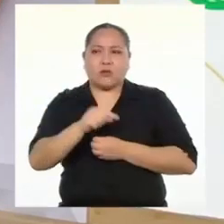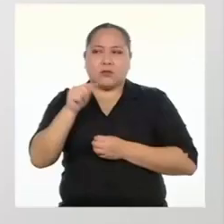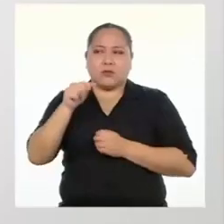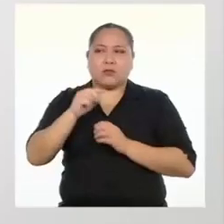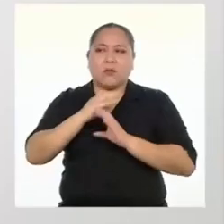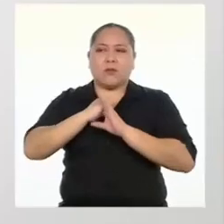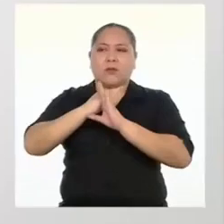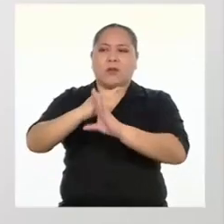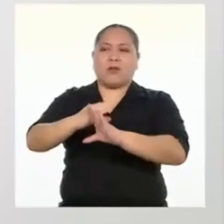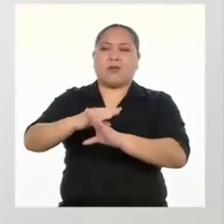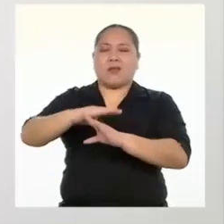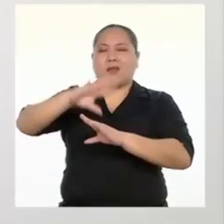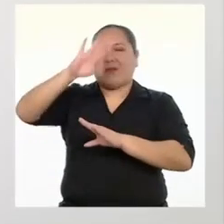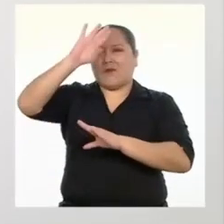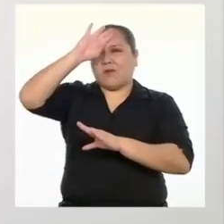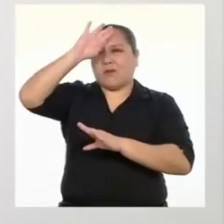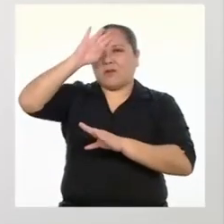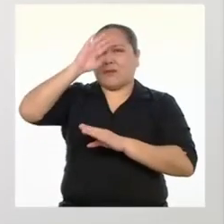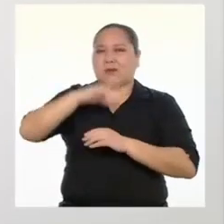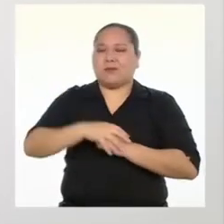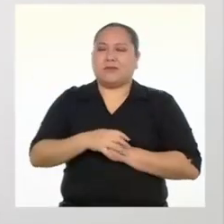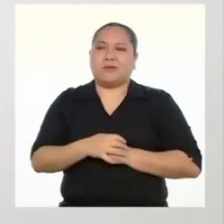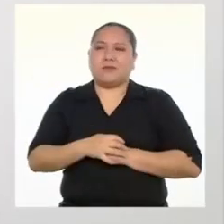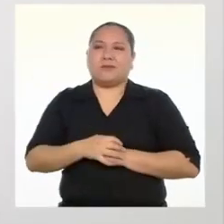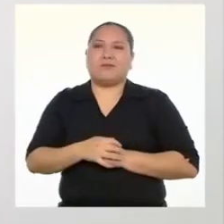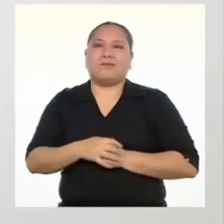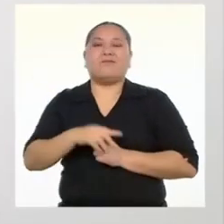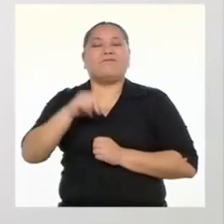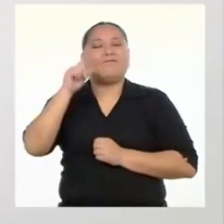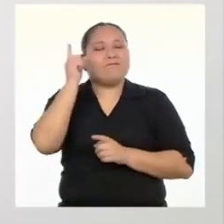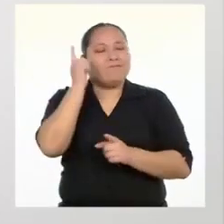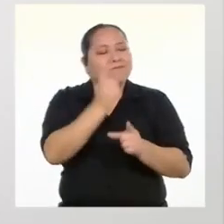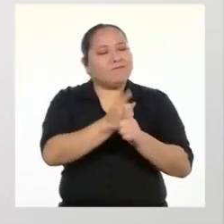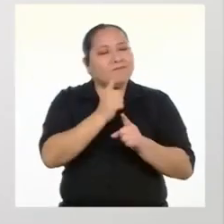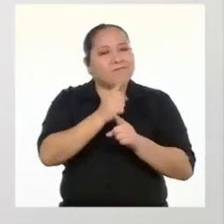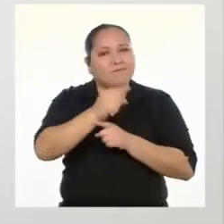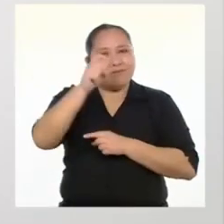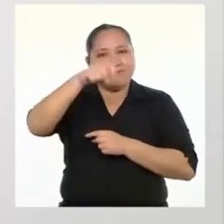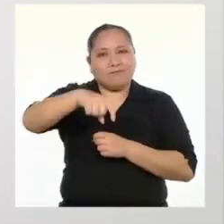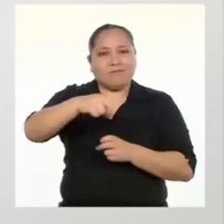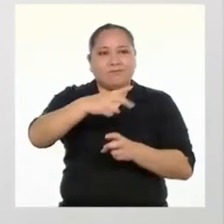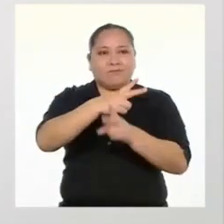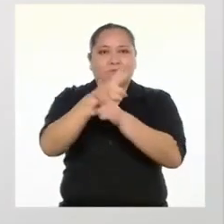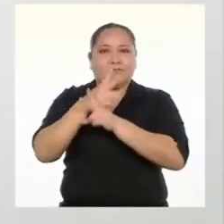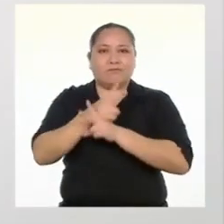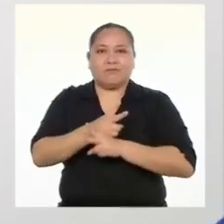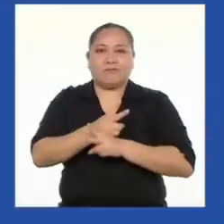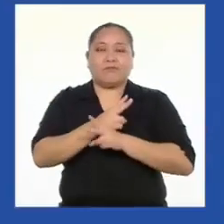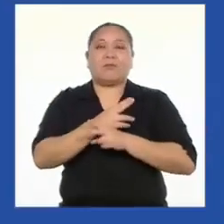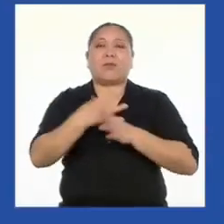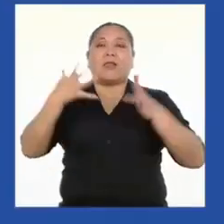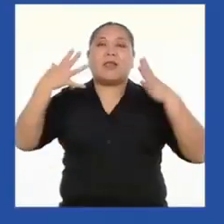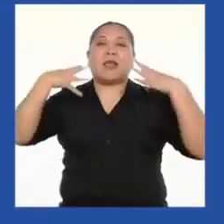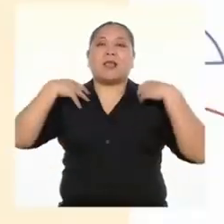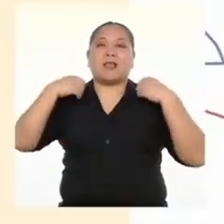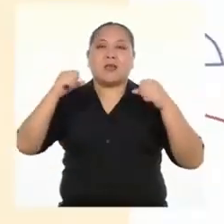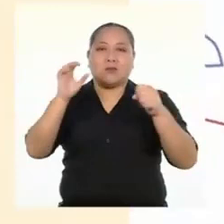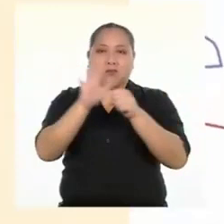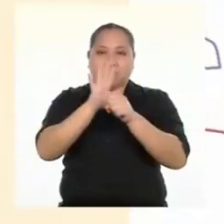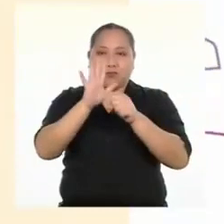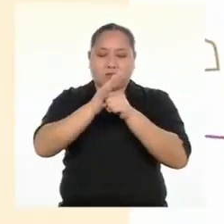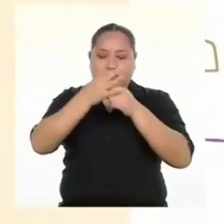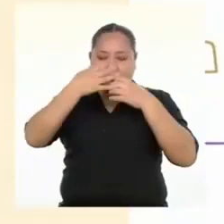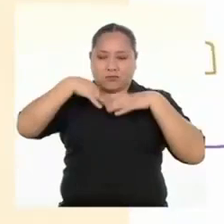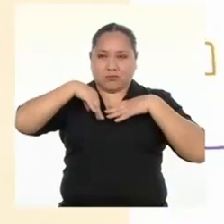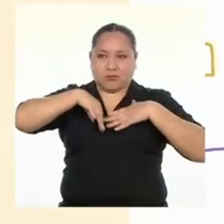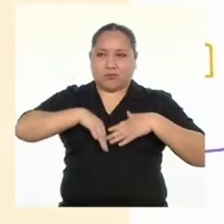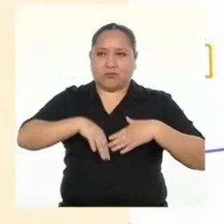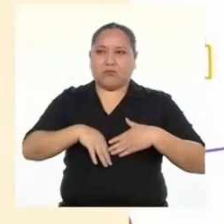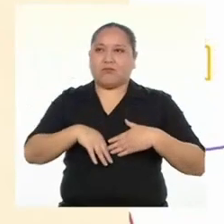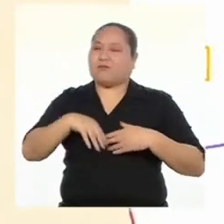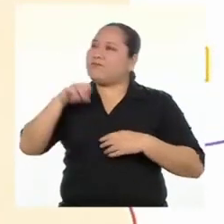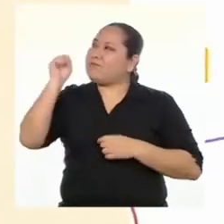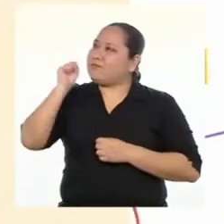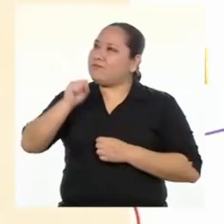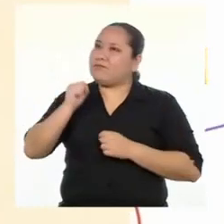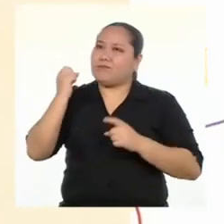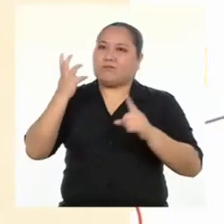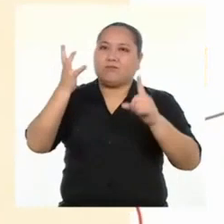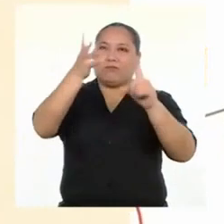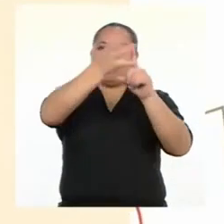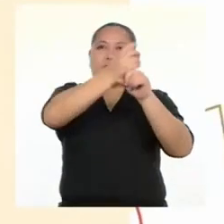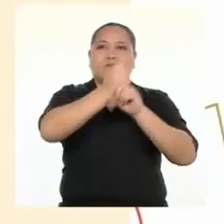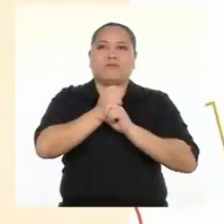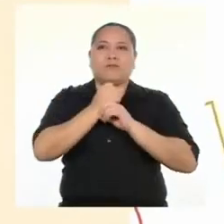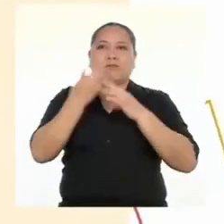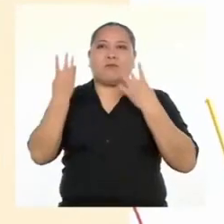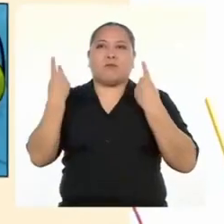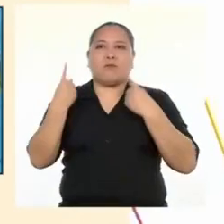bien de salud. Exacto, Yanira. Para eso necesitamos cuidar nuestra salud integral. Sí, y lograremos